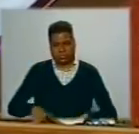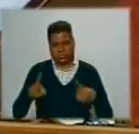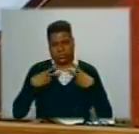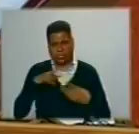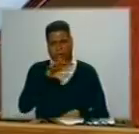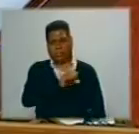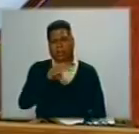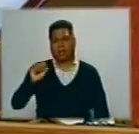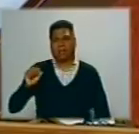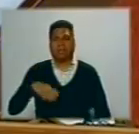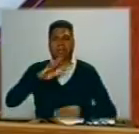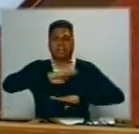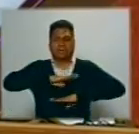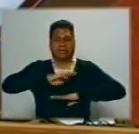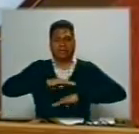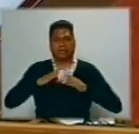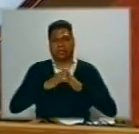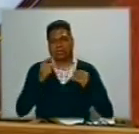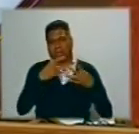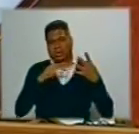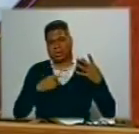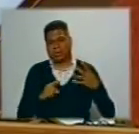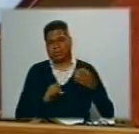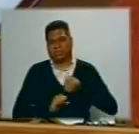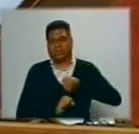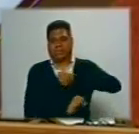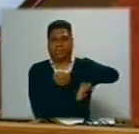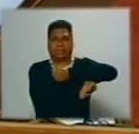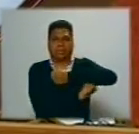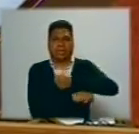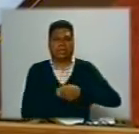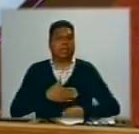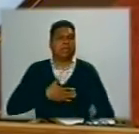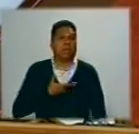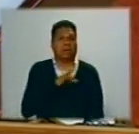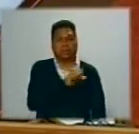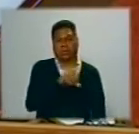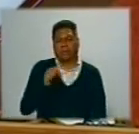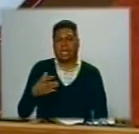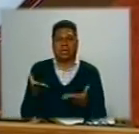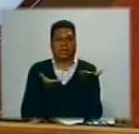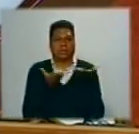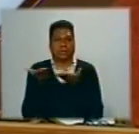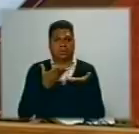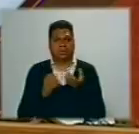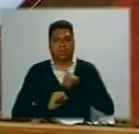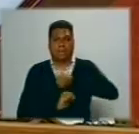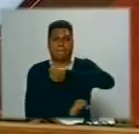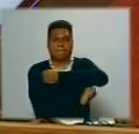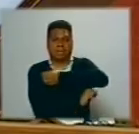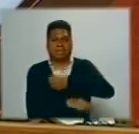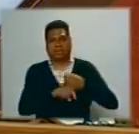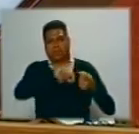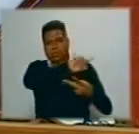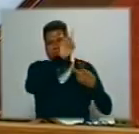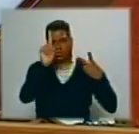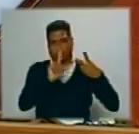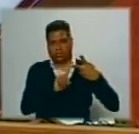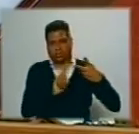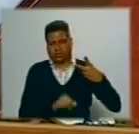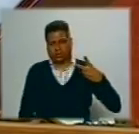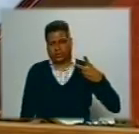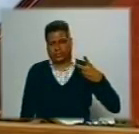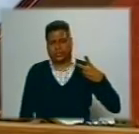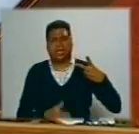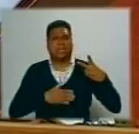como la satisfacción de las necesidades fundamentales y el acceso a los servicios básicos. 2. El acceso y la adquisición a bienes